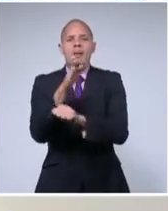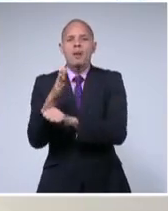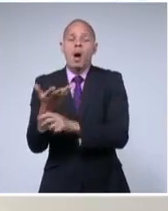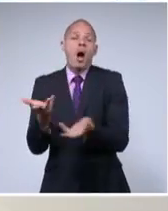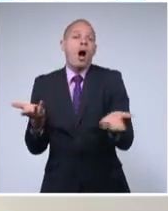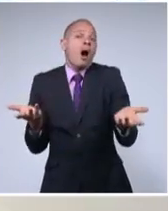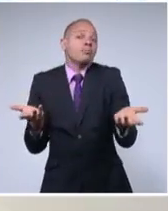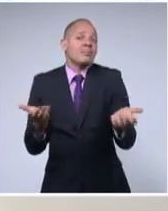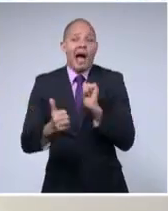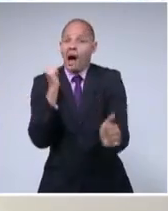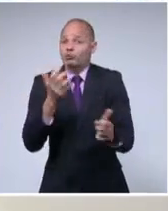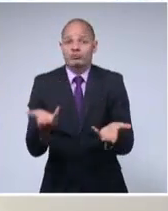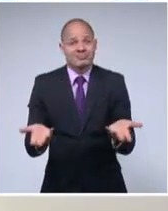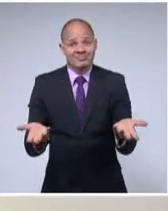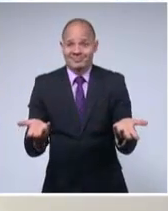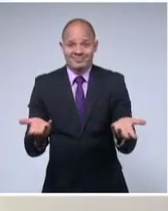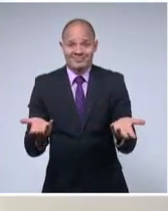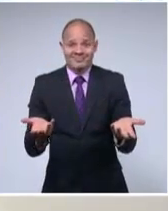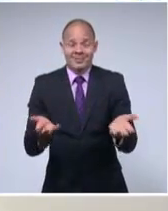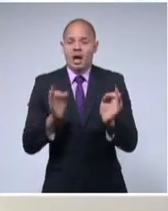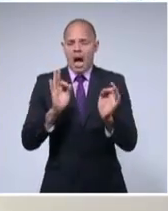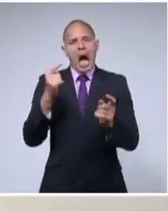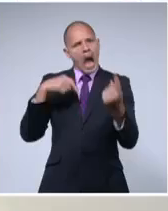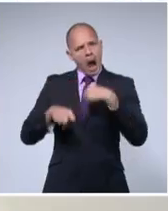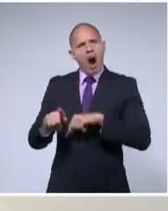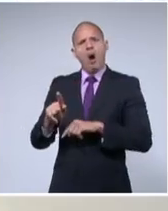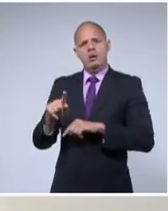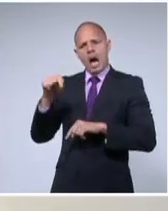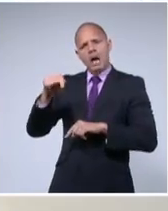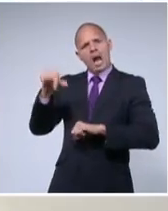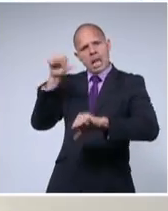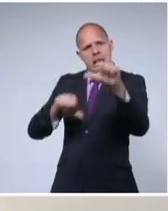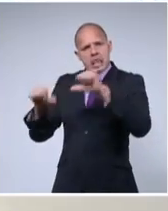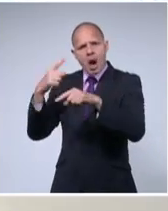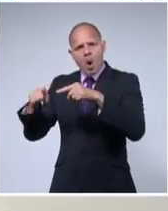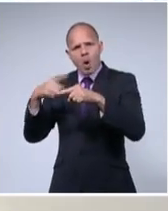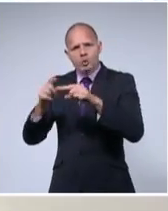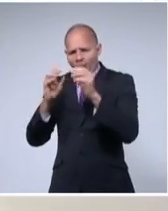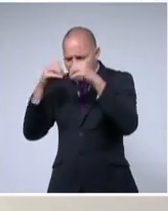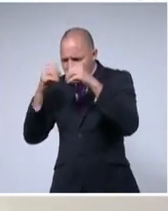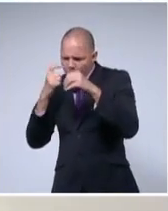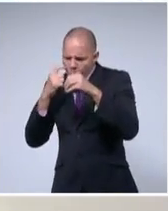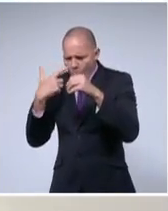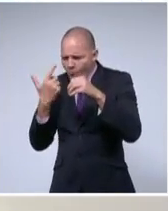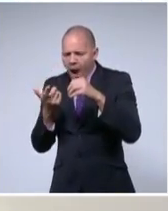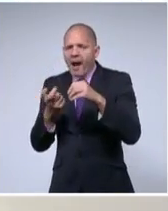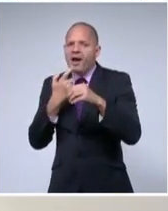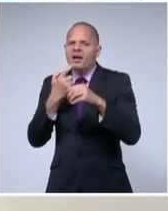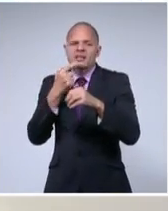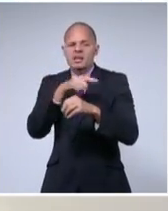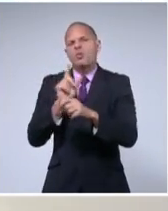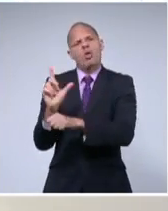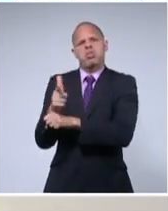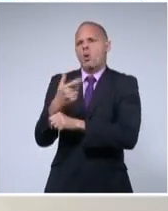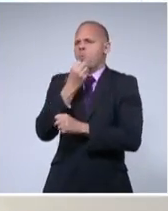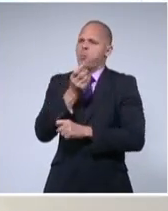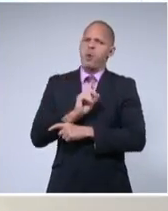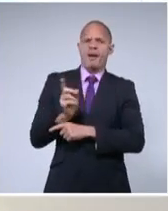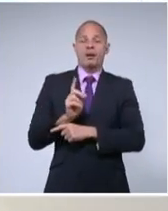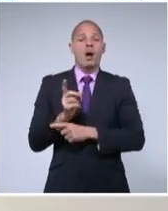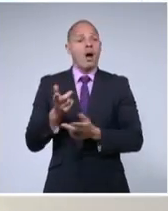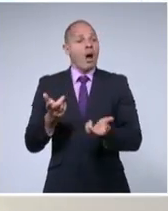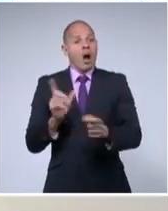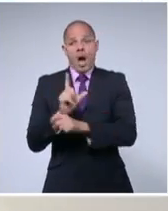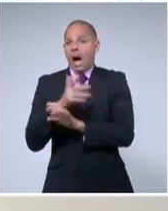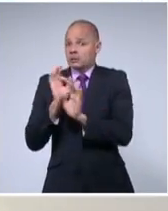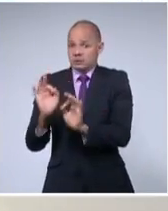esa demora que toca borrar a nuestros laboratorios e instancias de la salud pública no puede ser el argumento para poner en riesgo a los otros. Hay